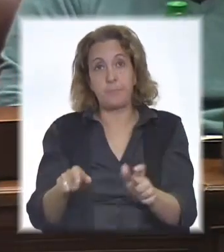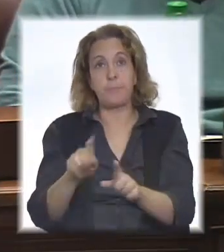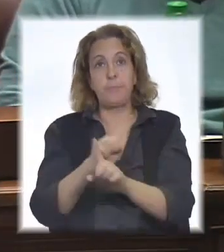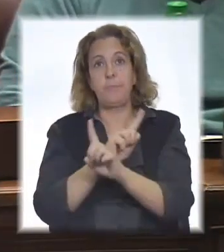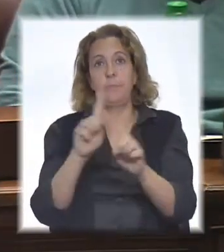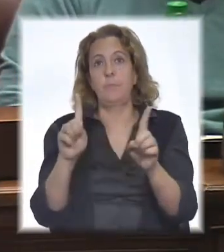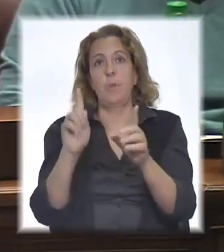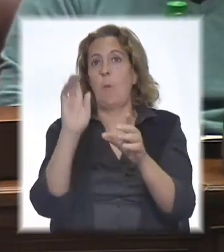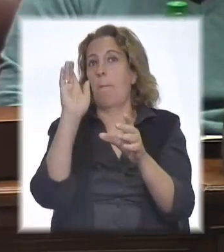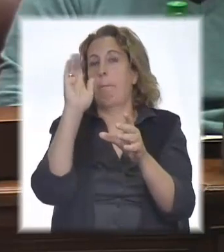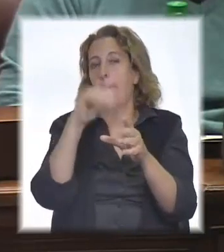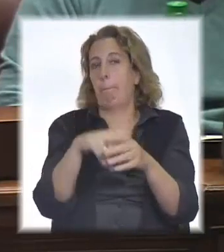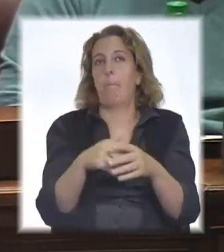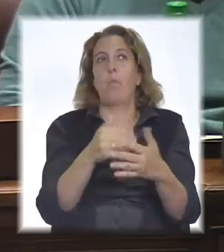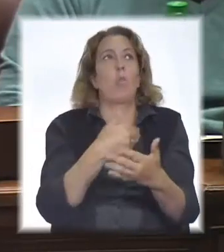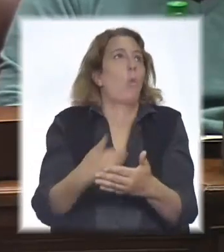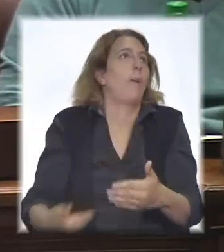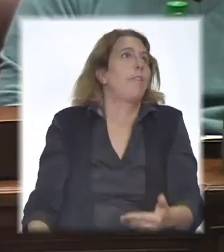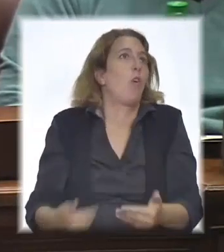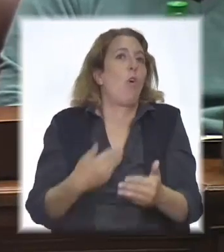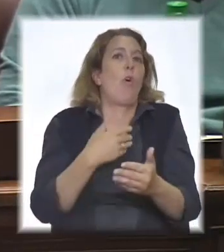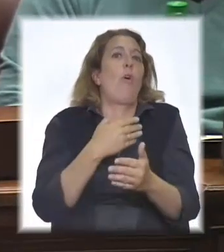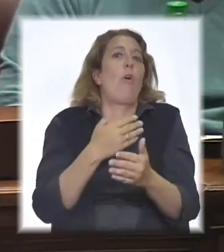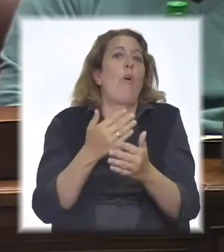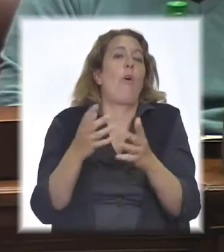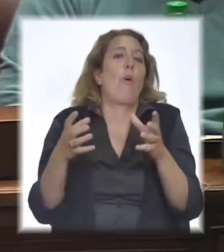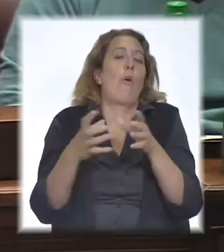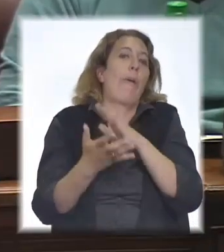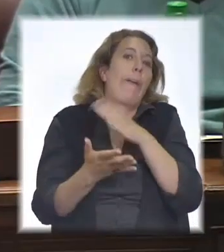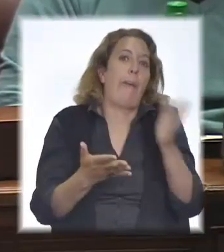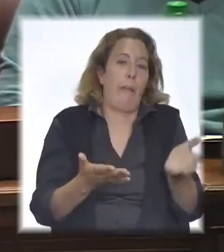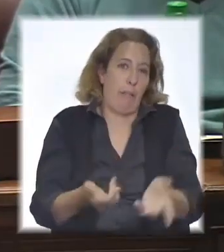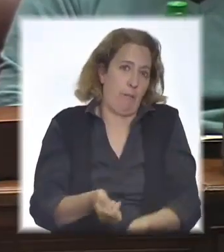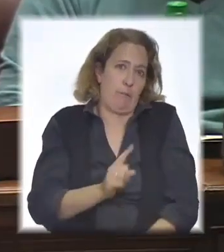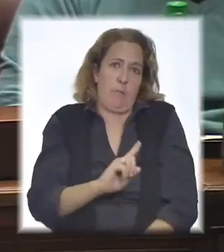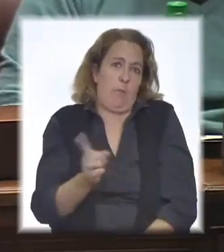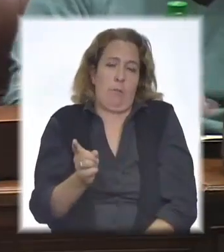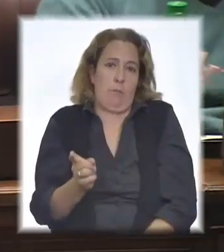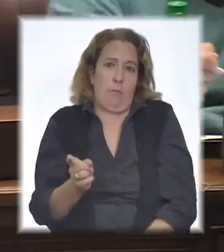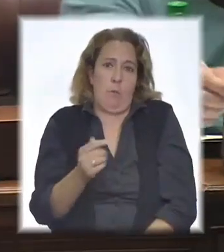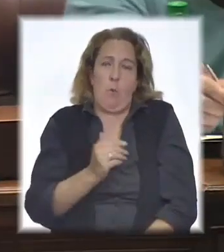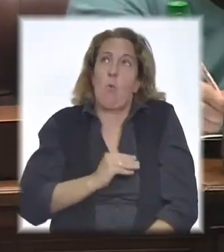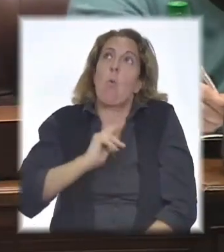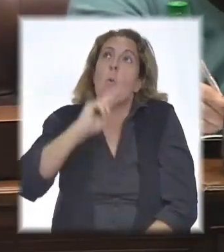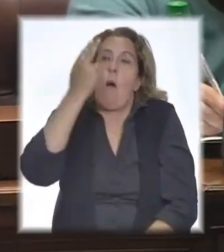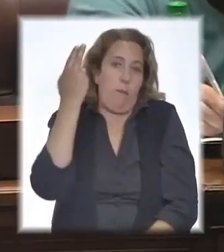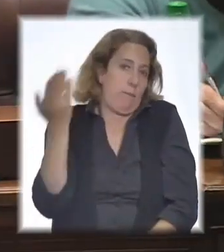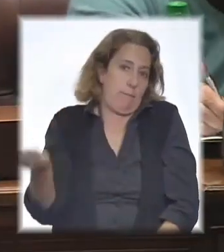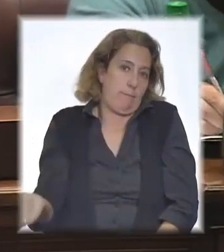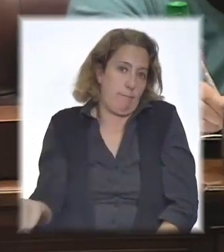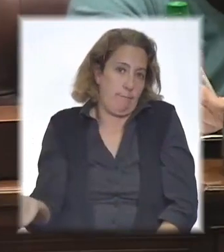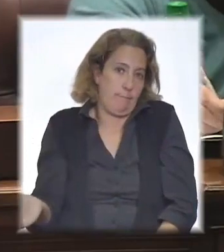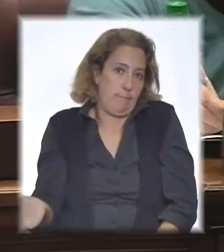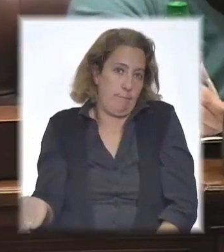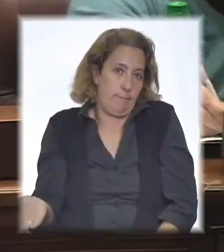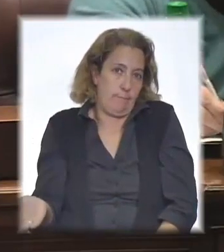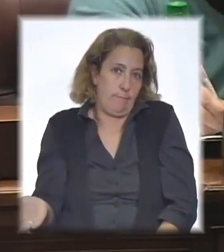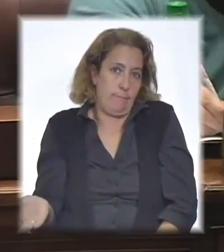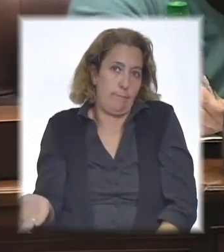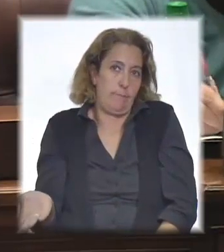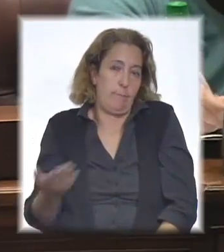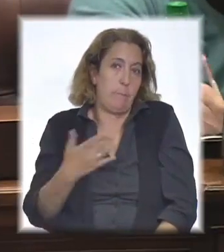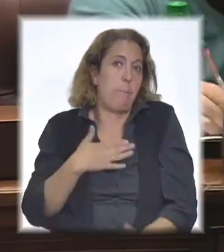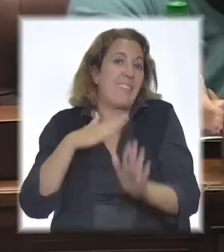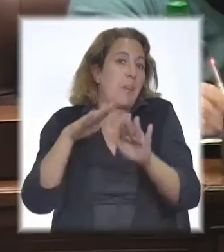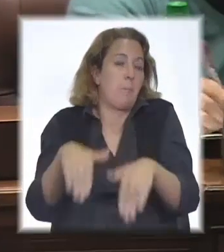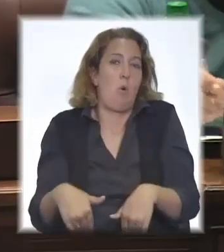a la izquierda le pertenecen al uruguay son son de todos nosotros son